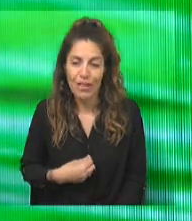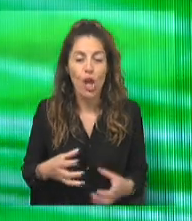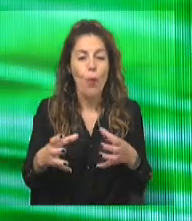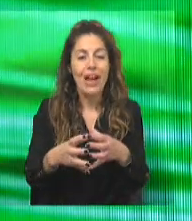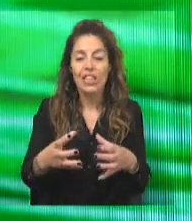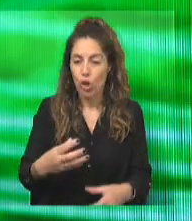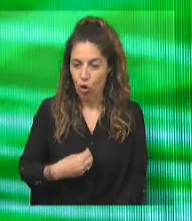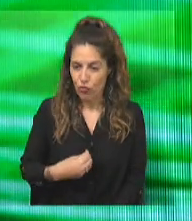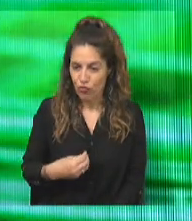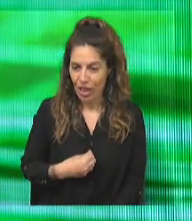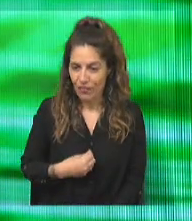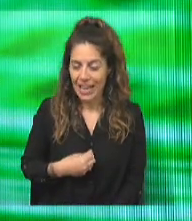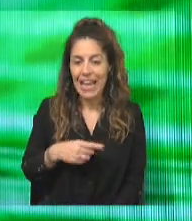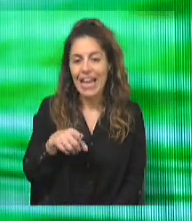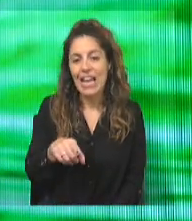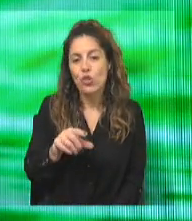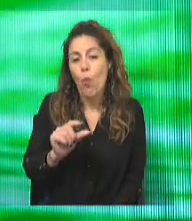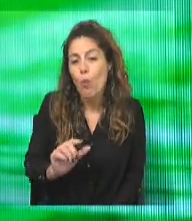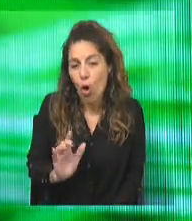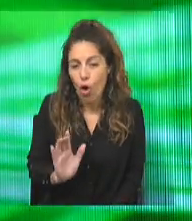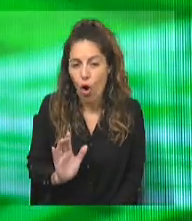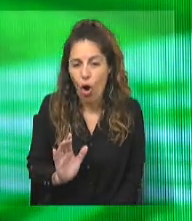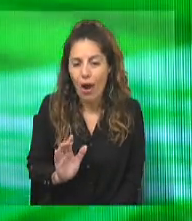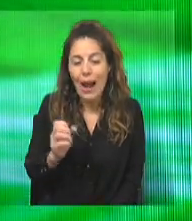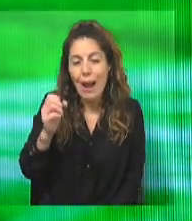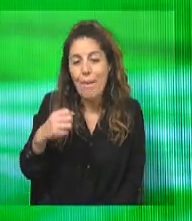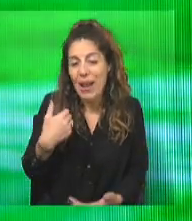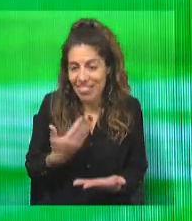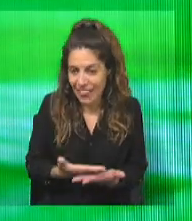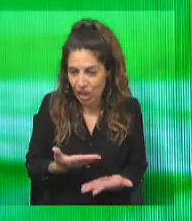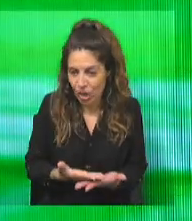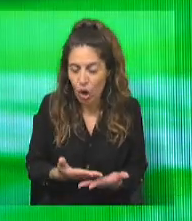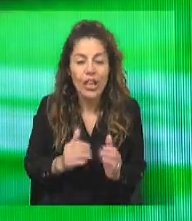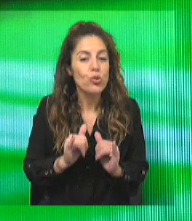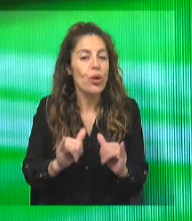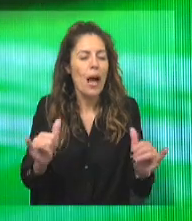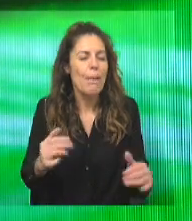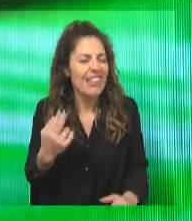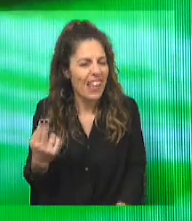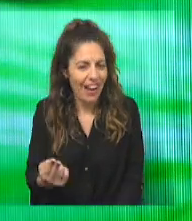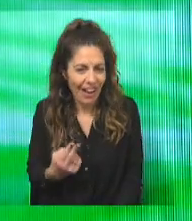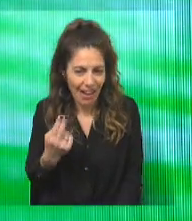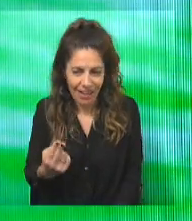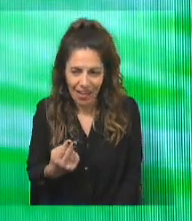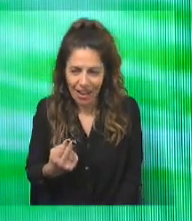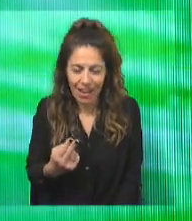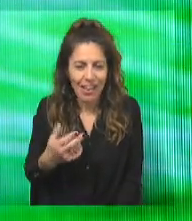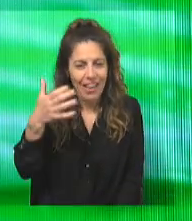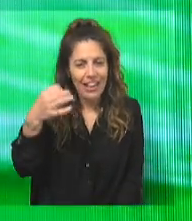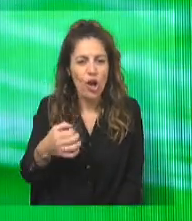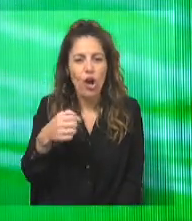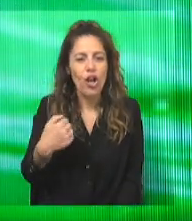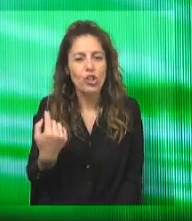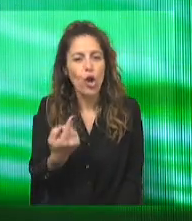confiable y eso es un poco lo el planteo es una campaña rara porque creo que en eso